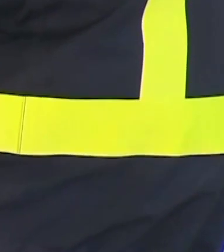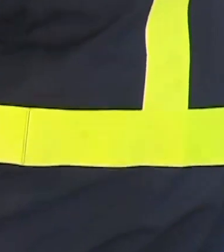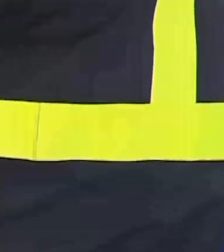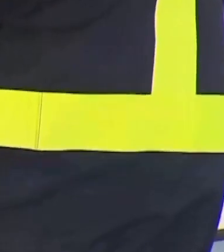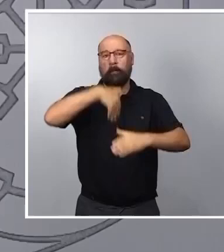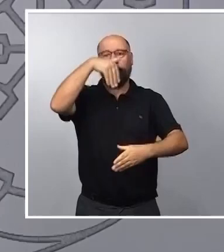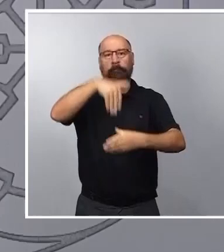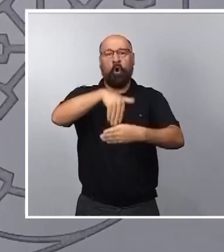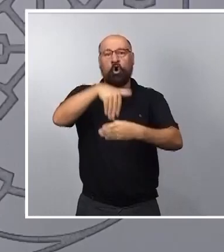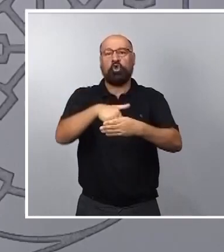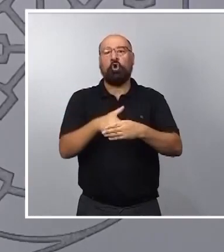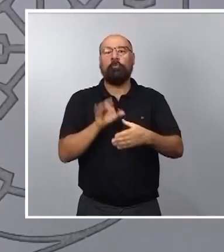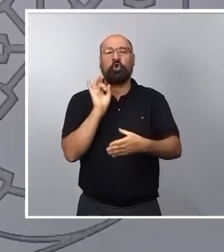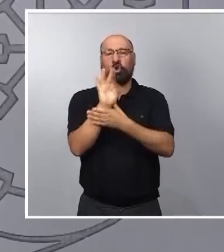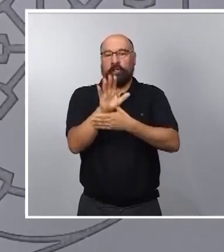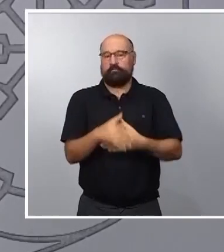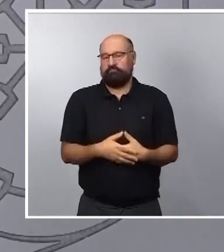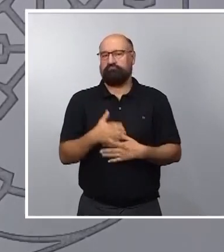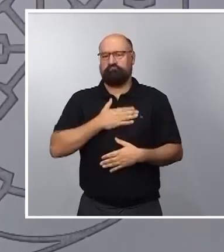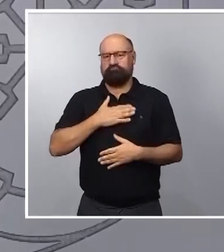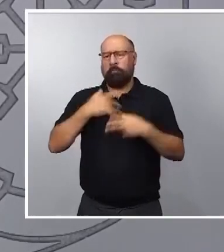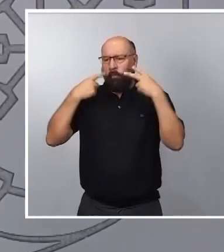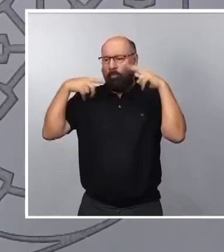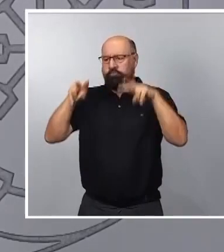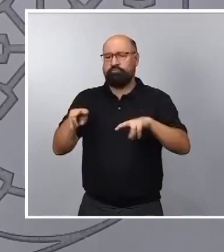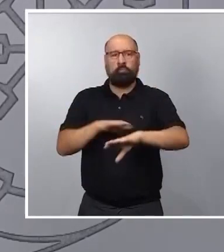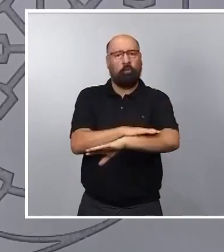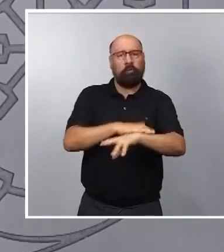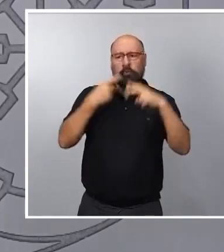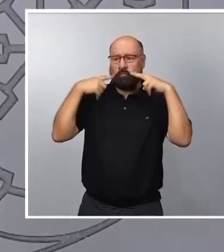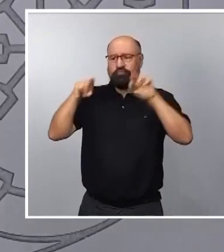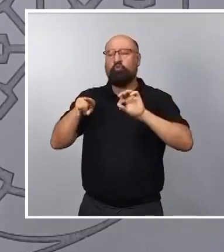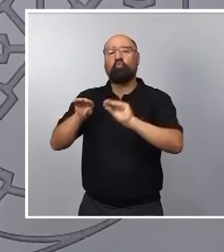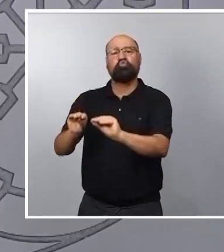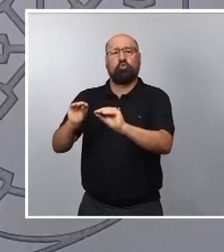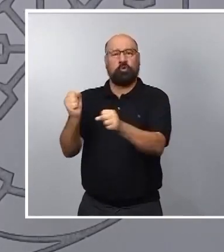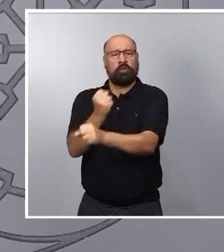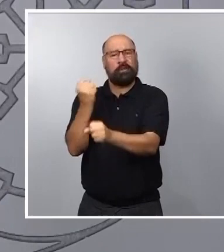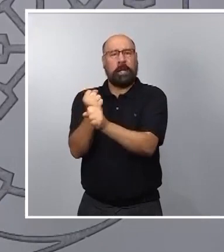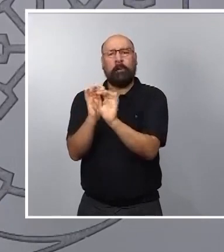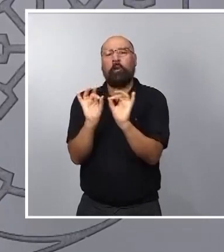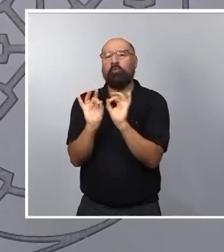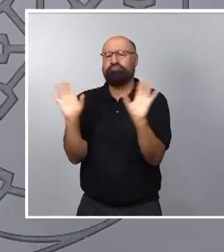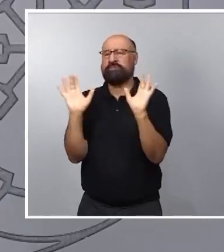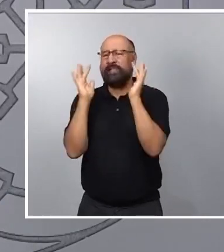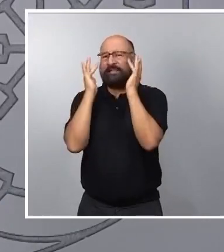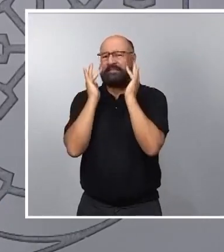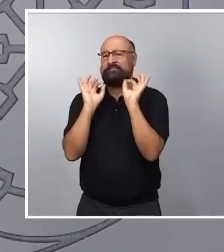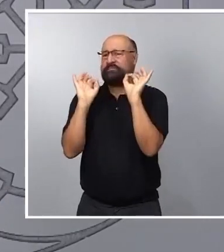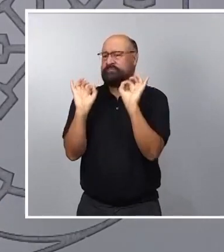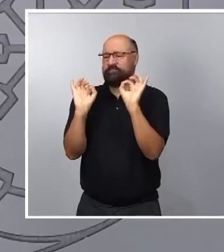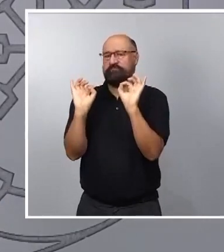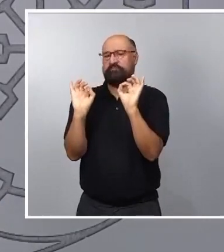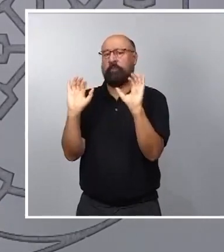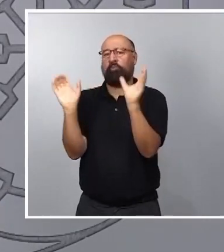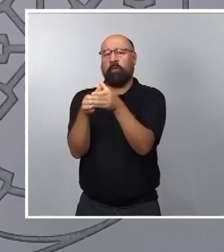de la empresa pública el reconocimiento el nombre del gobierno por ese trabajo impecable de los hombres y mujeres que trabajan en el servicio público de